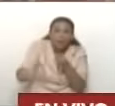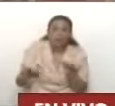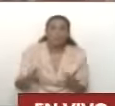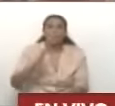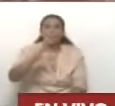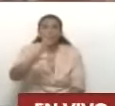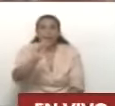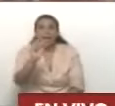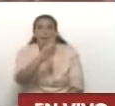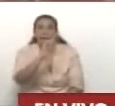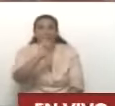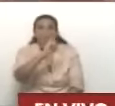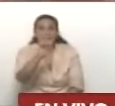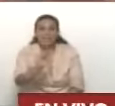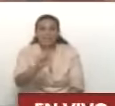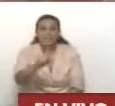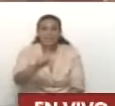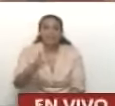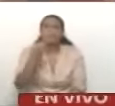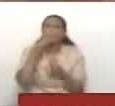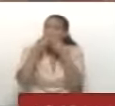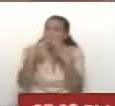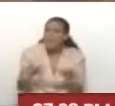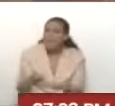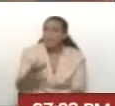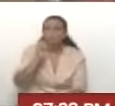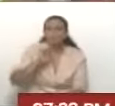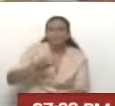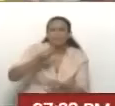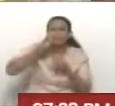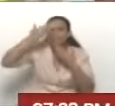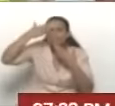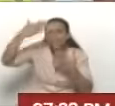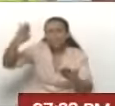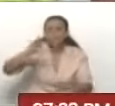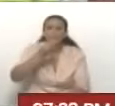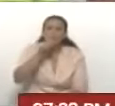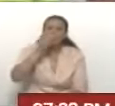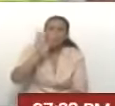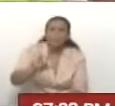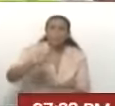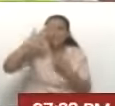Carrizal, el pueblo de Carrizal, un beso al pueblo de Carrizal,